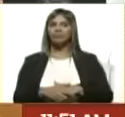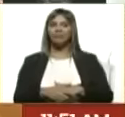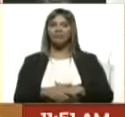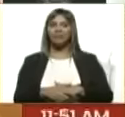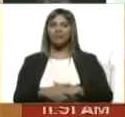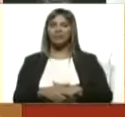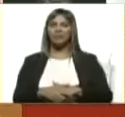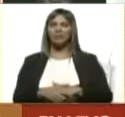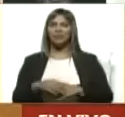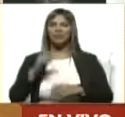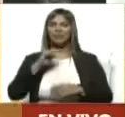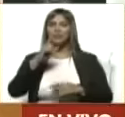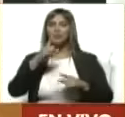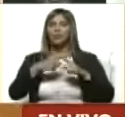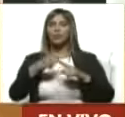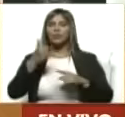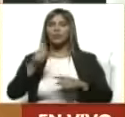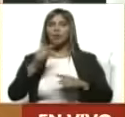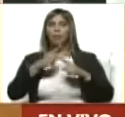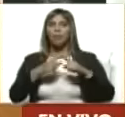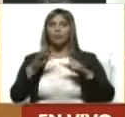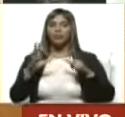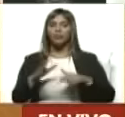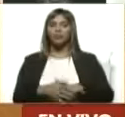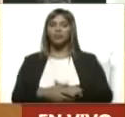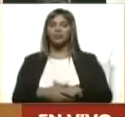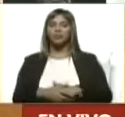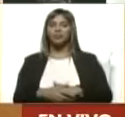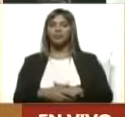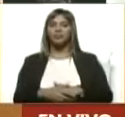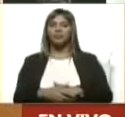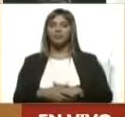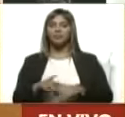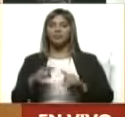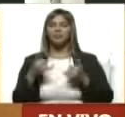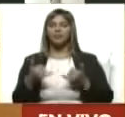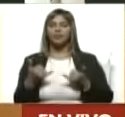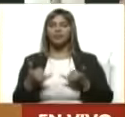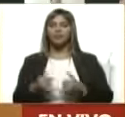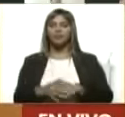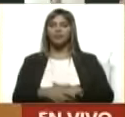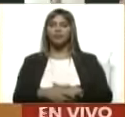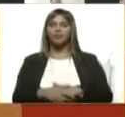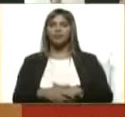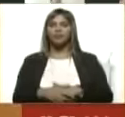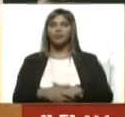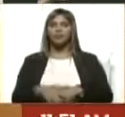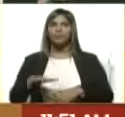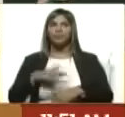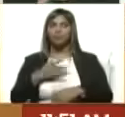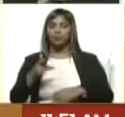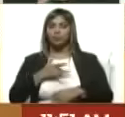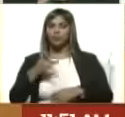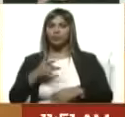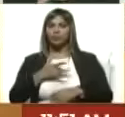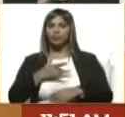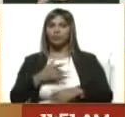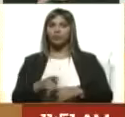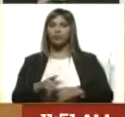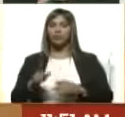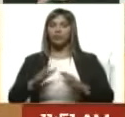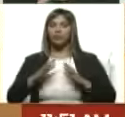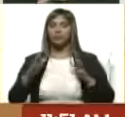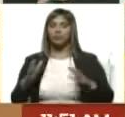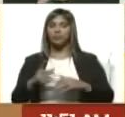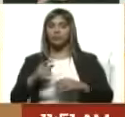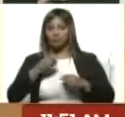10 por 7. Nosotros, a estas alturas, compañeros, podemos sentirnos